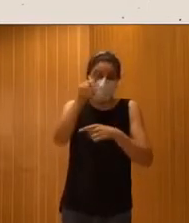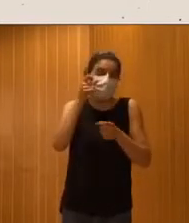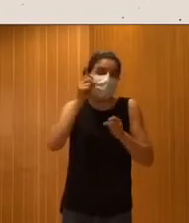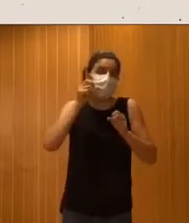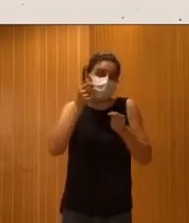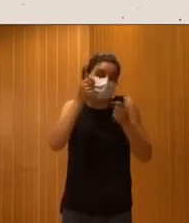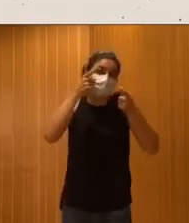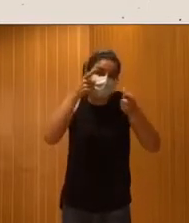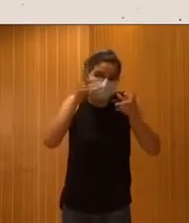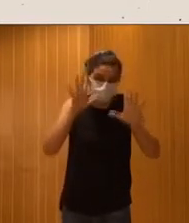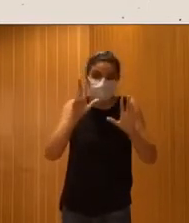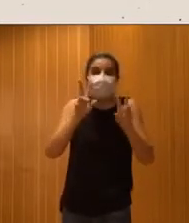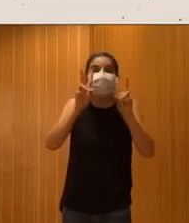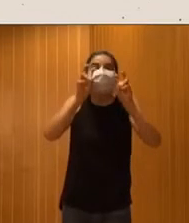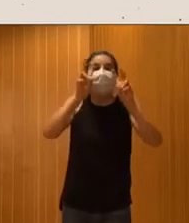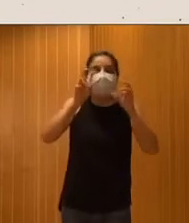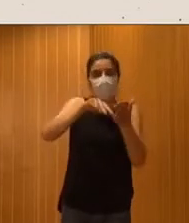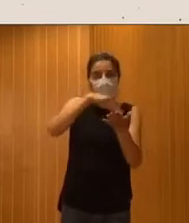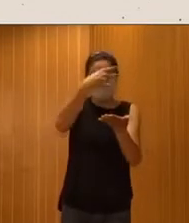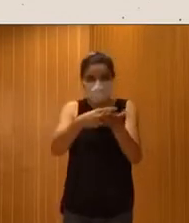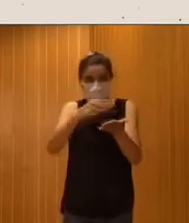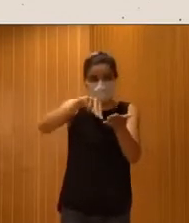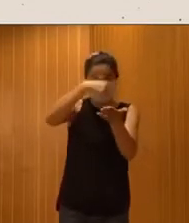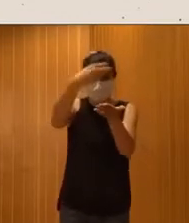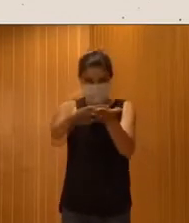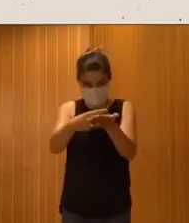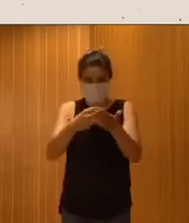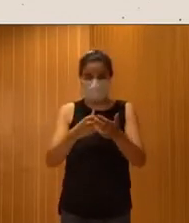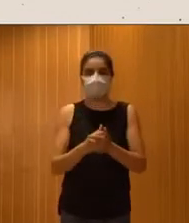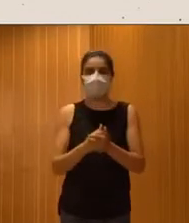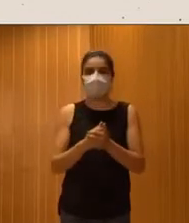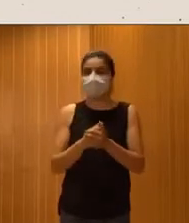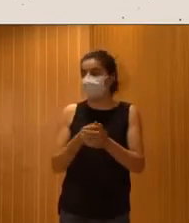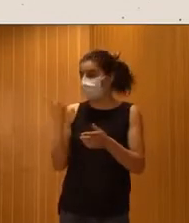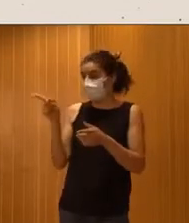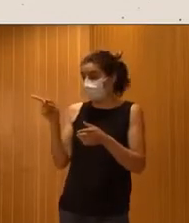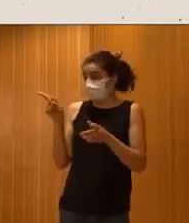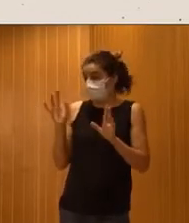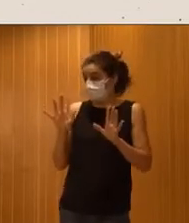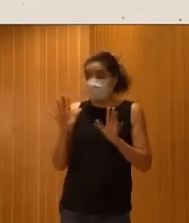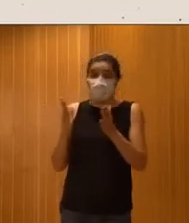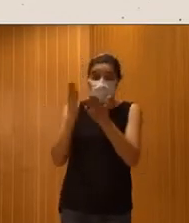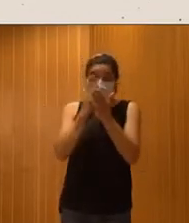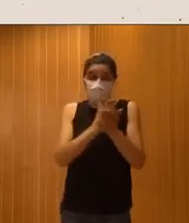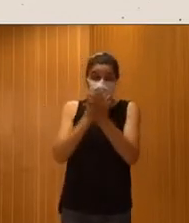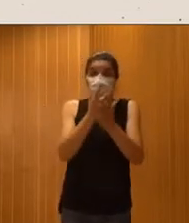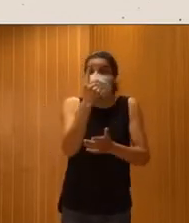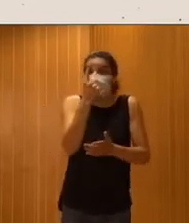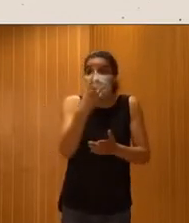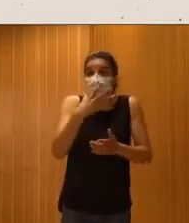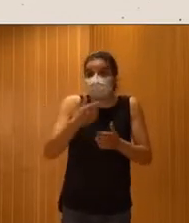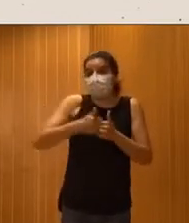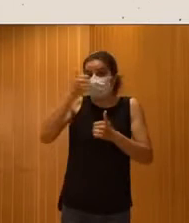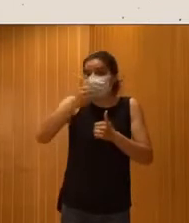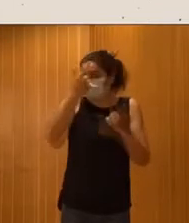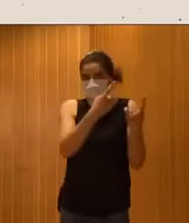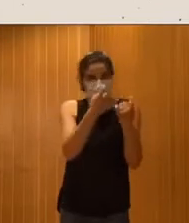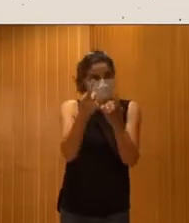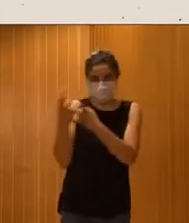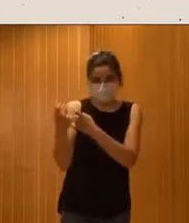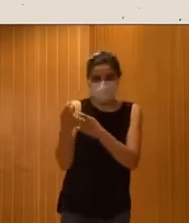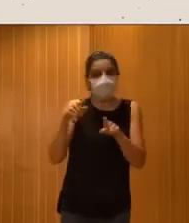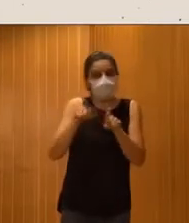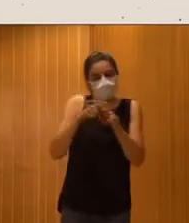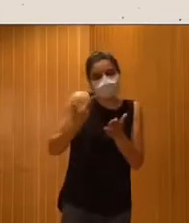psicofármacos en el tema de caídas. Esto es un estudio realmente que no hay ninguno en el mundo, pero deberían de hacerse más